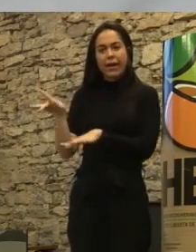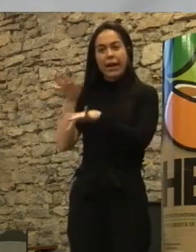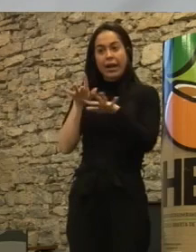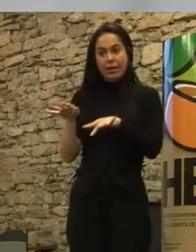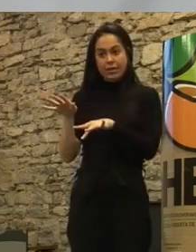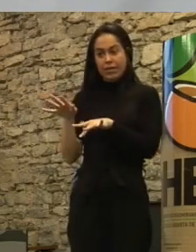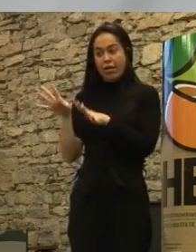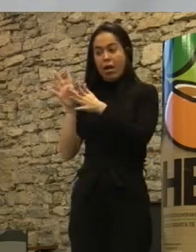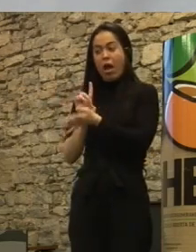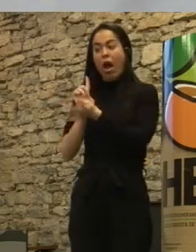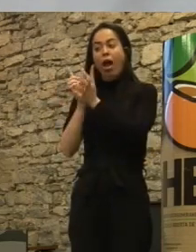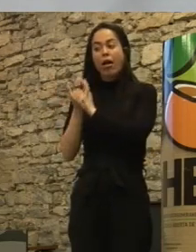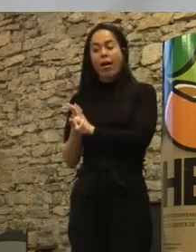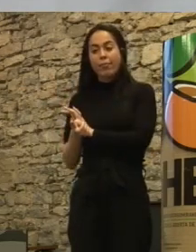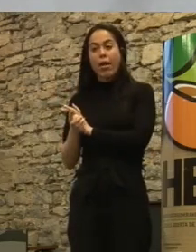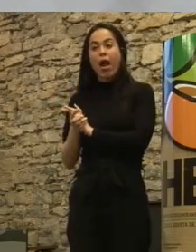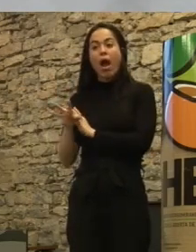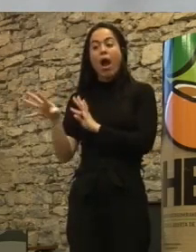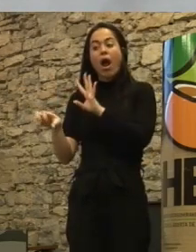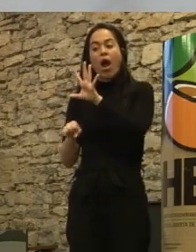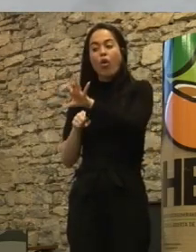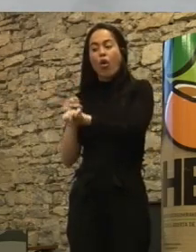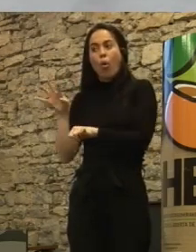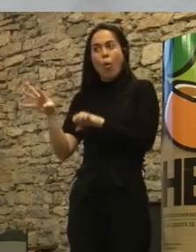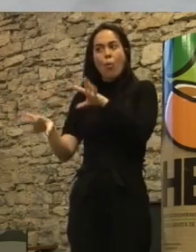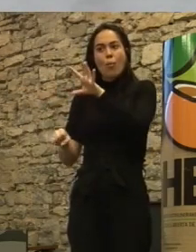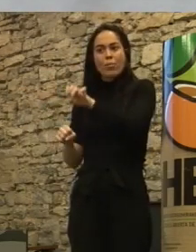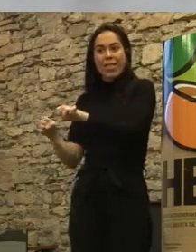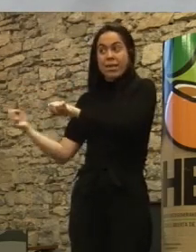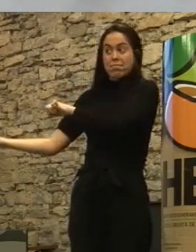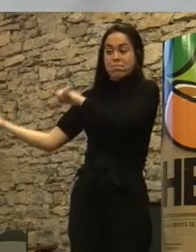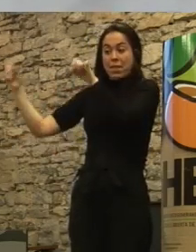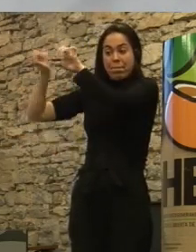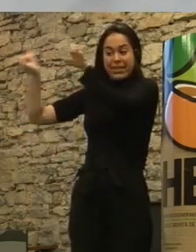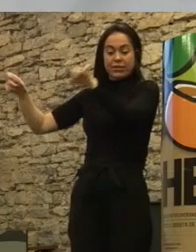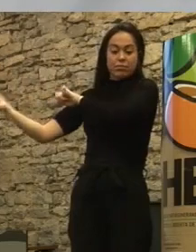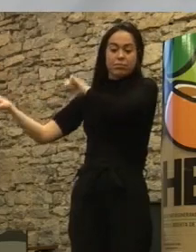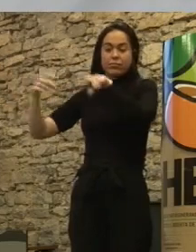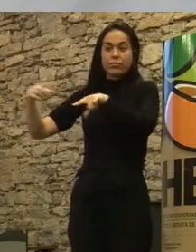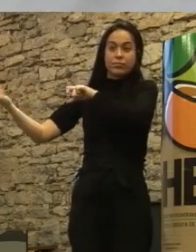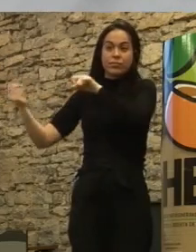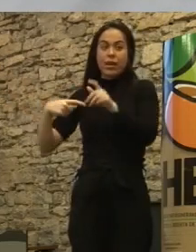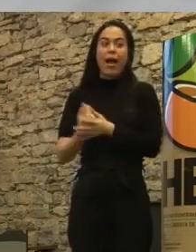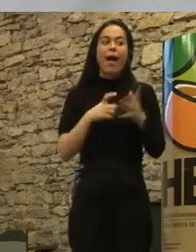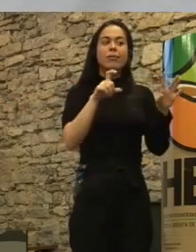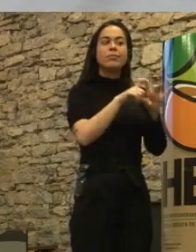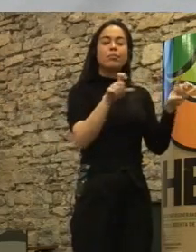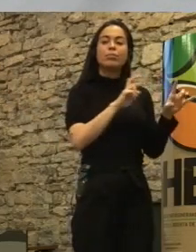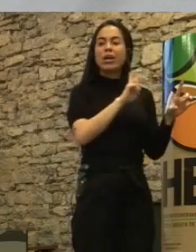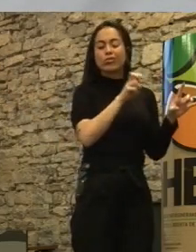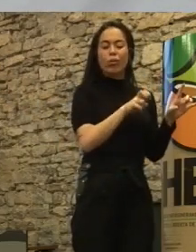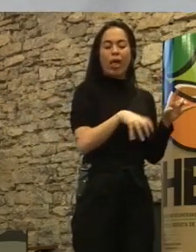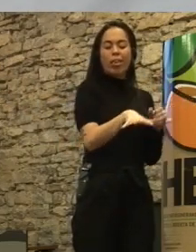A cambiar la compra de los proveedores que tenían, pura función, a proveedores, agricultores